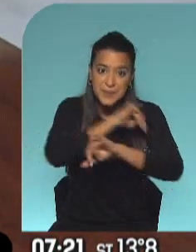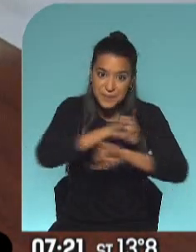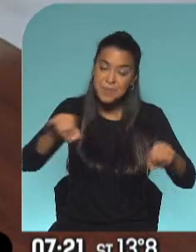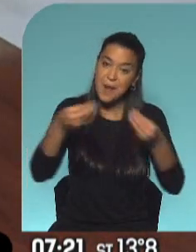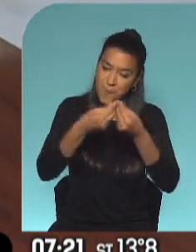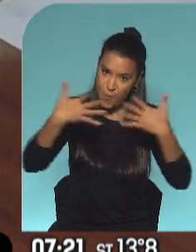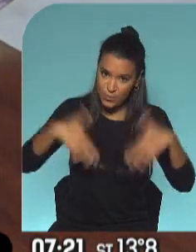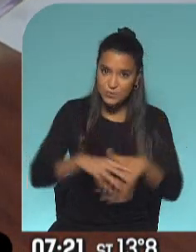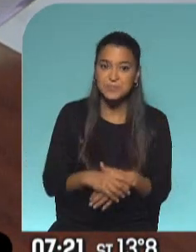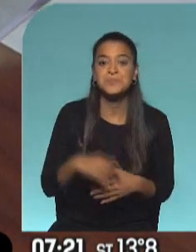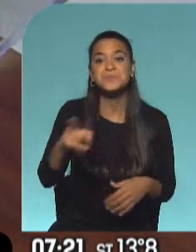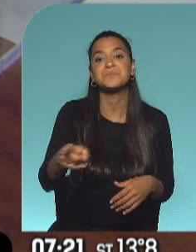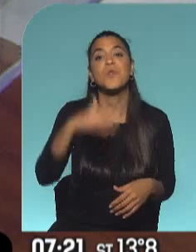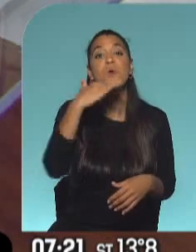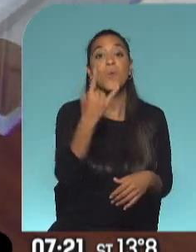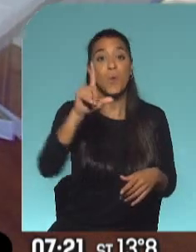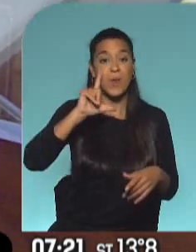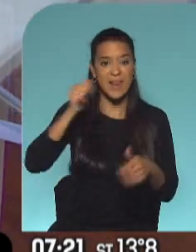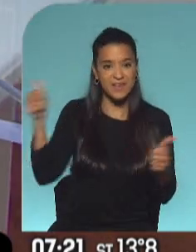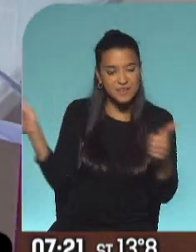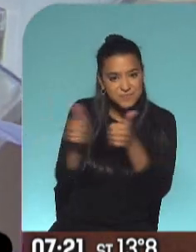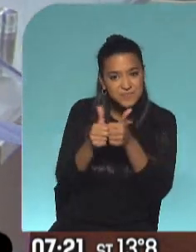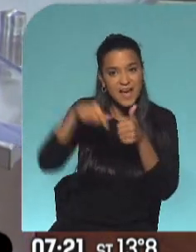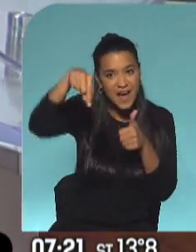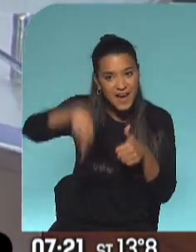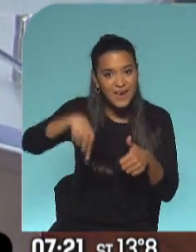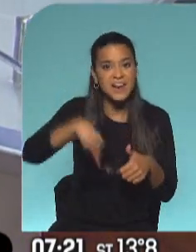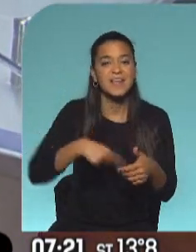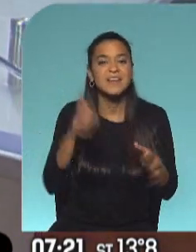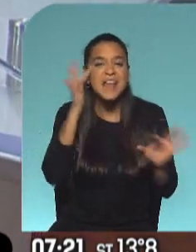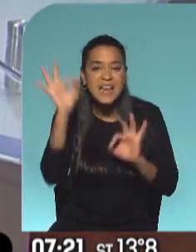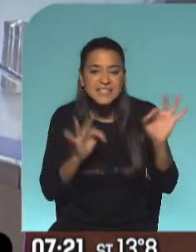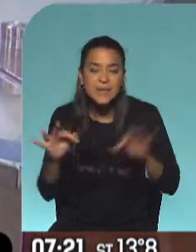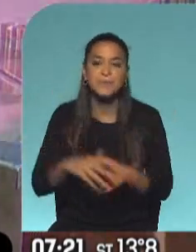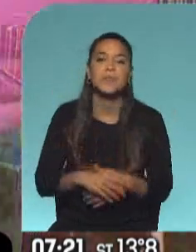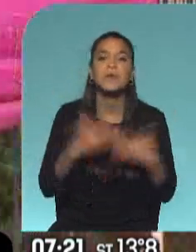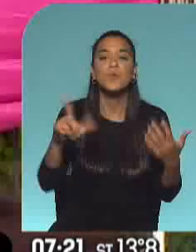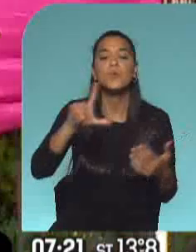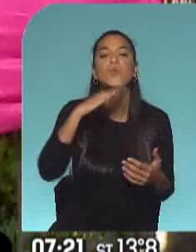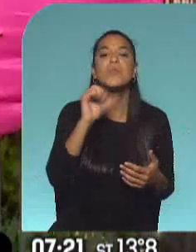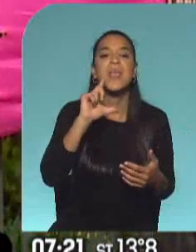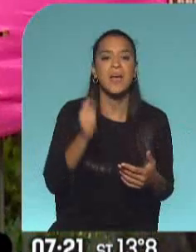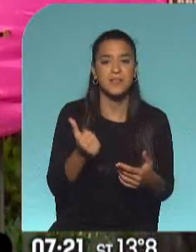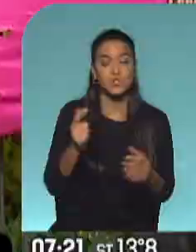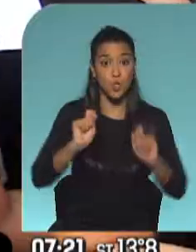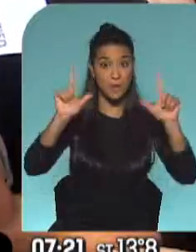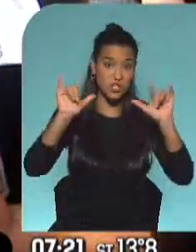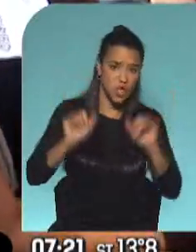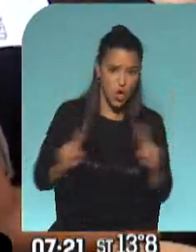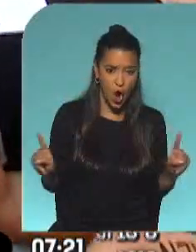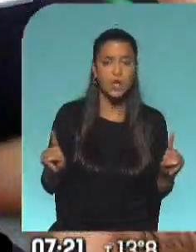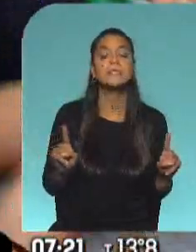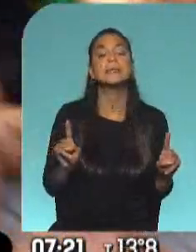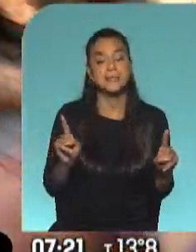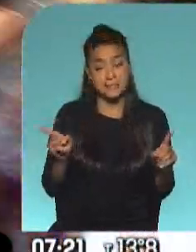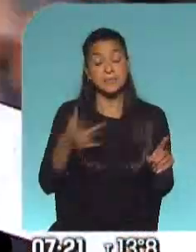para varios. Y con Julita Colodni, Julia Colodni, vamos a estar analizando este tema ya mismo. A ver, Julia, Bueno, así es. ¿sorprendió o no? Sí, bueno,